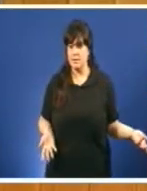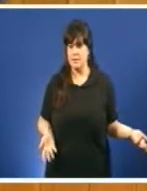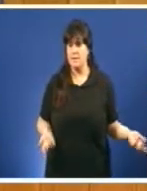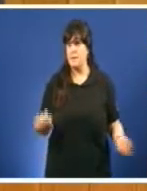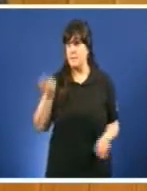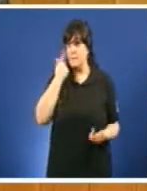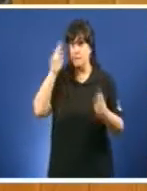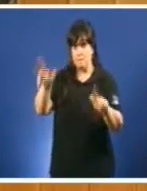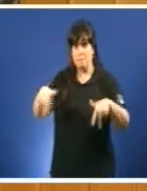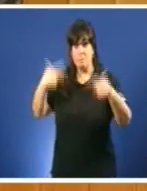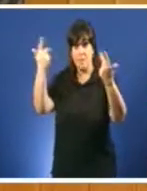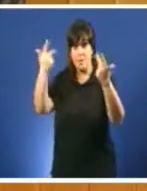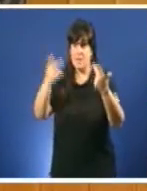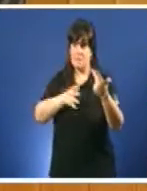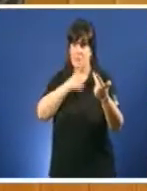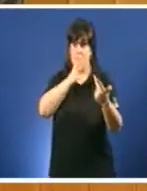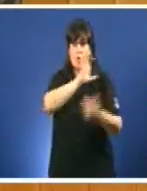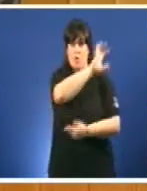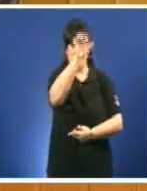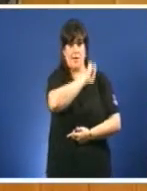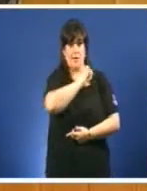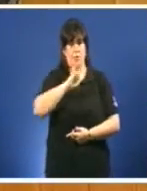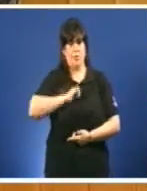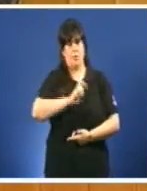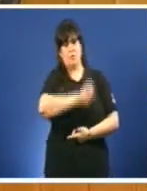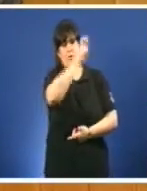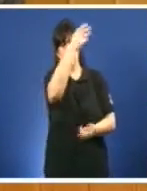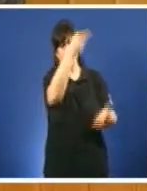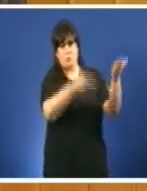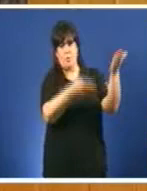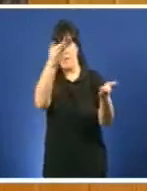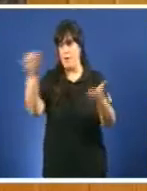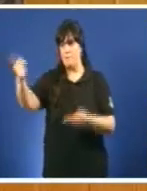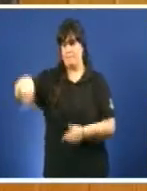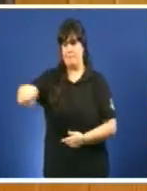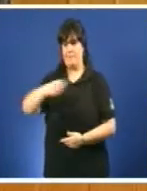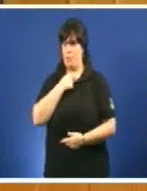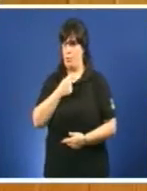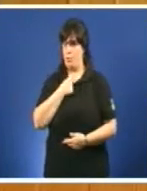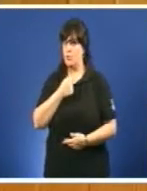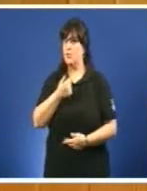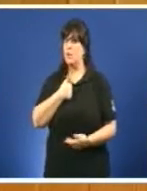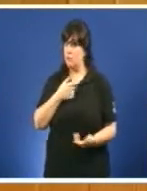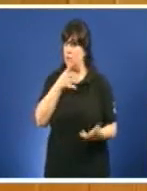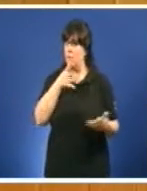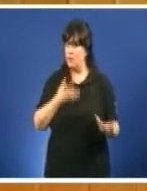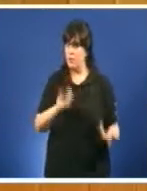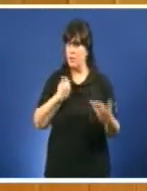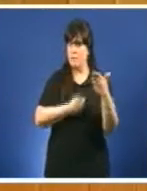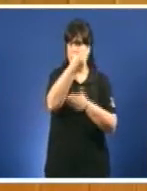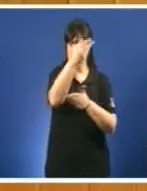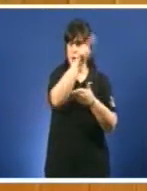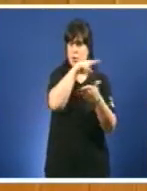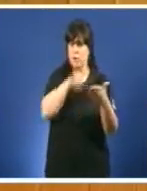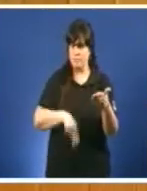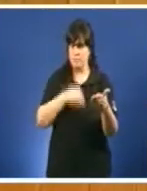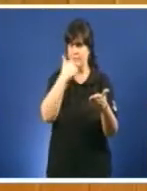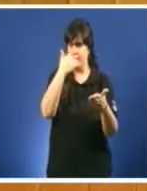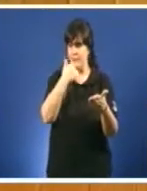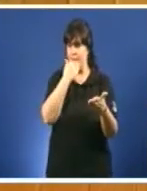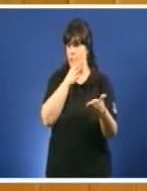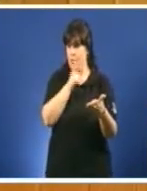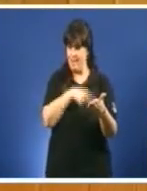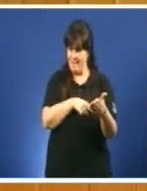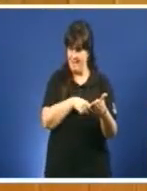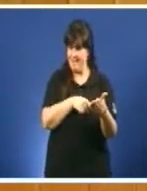da comparativa con outras comunidades autónomas, que lea unha noticia de prensa destes días comentando os dados que ven